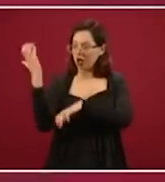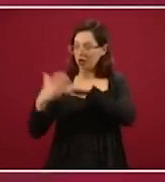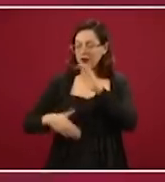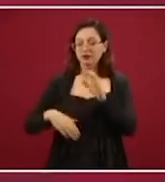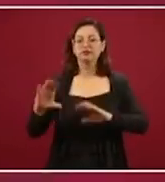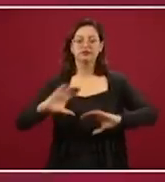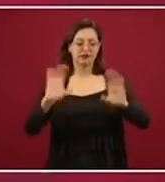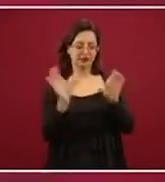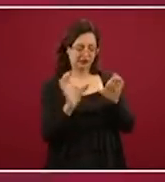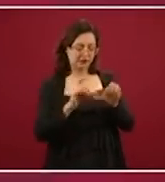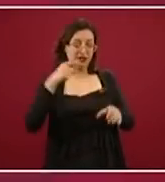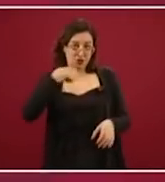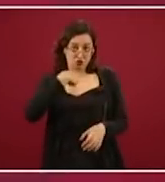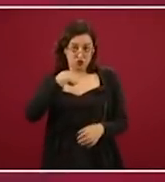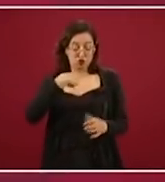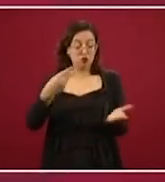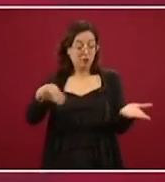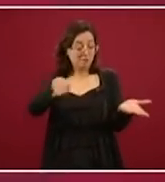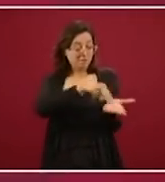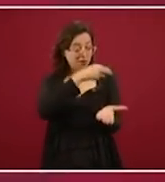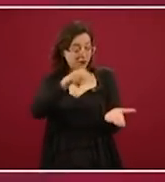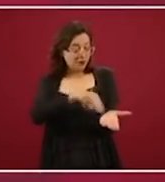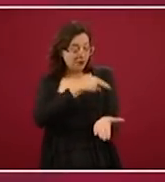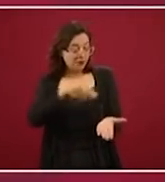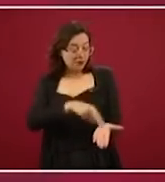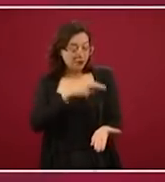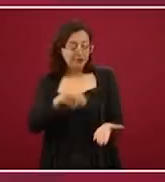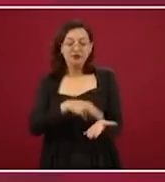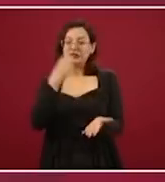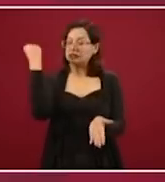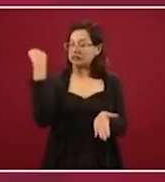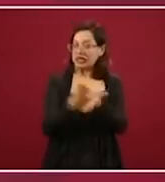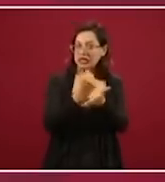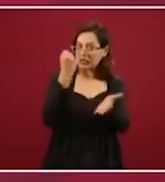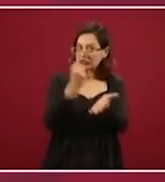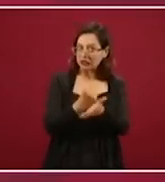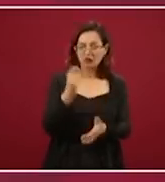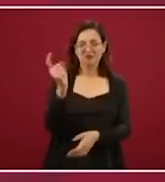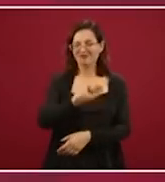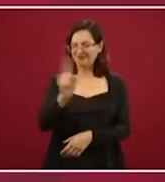firmando, no con facsímil, no sello, sino